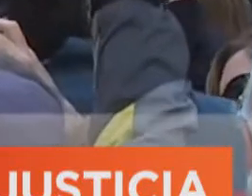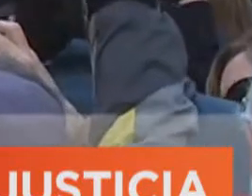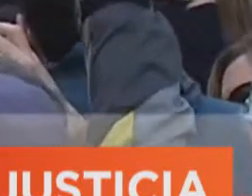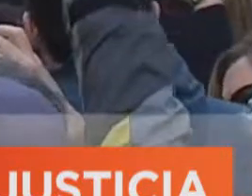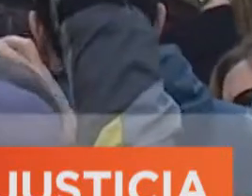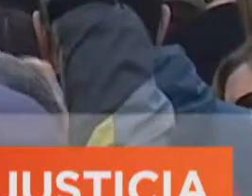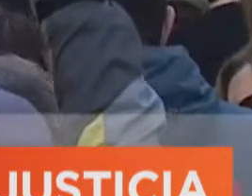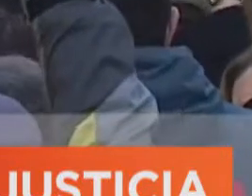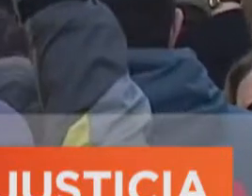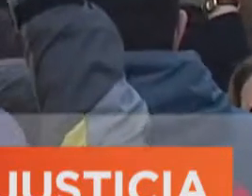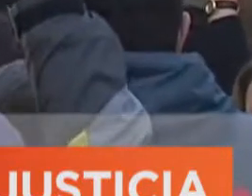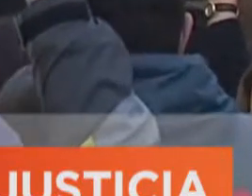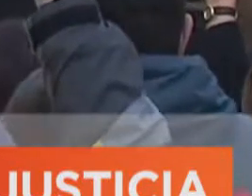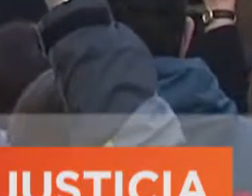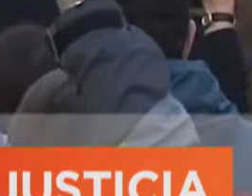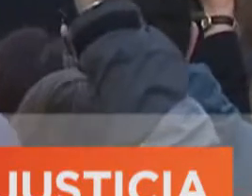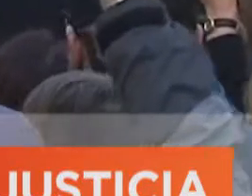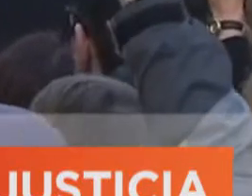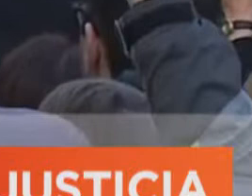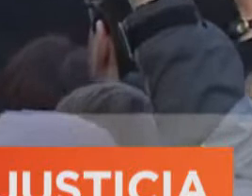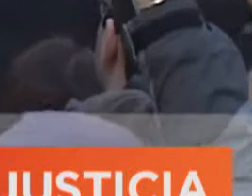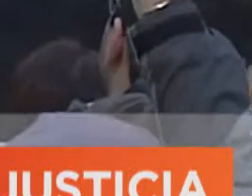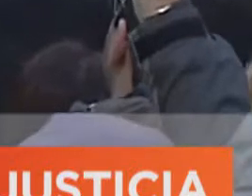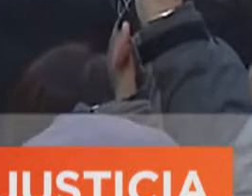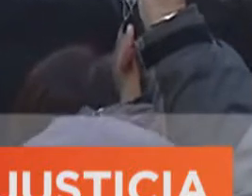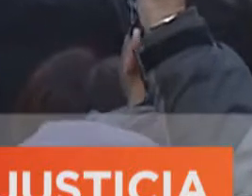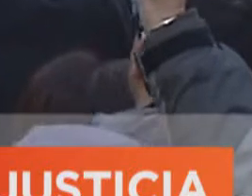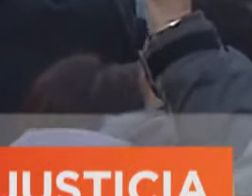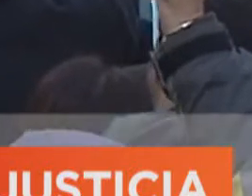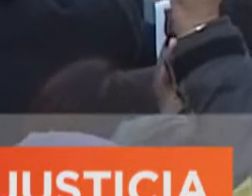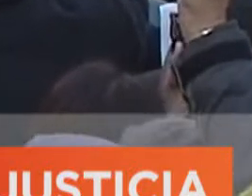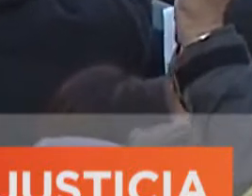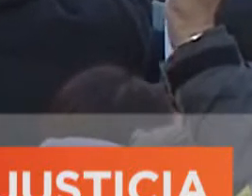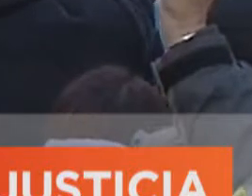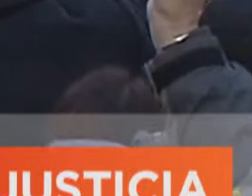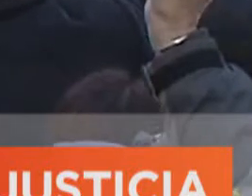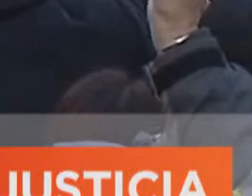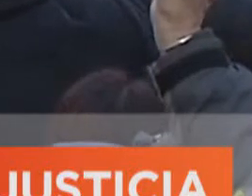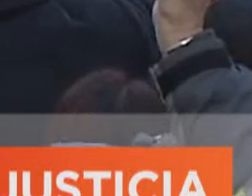Corría, los virus caían, chicos lloraban, sirenas sonaban.